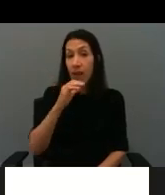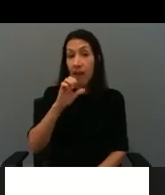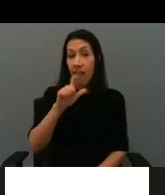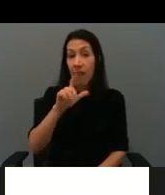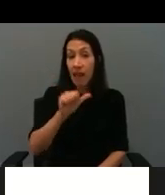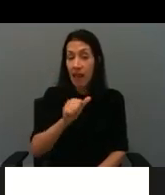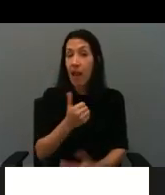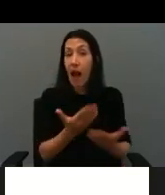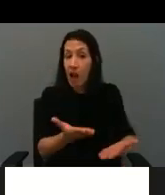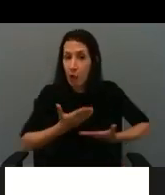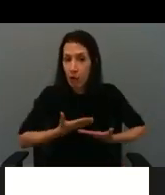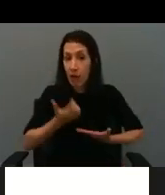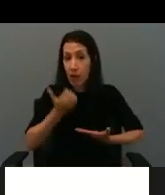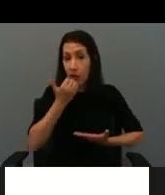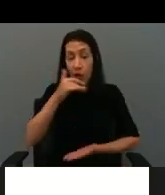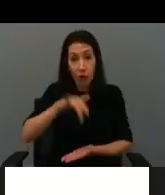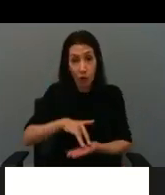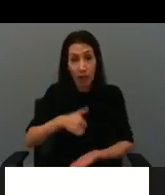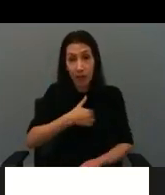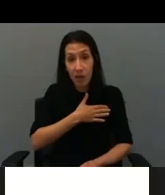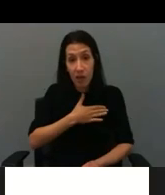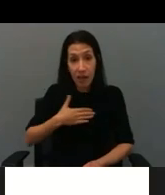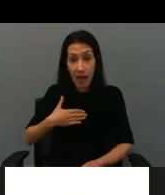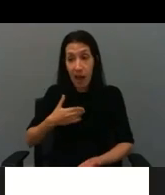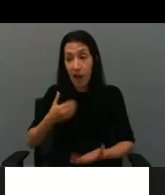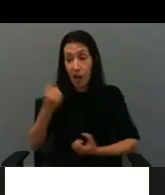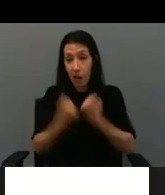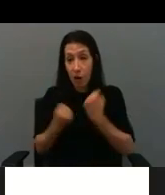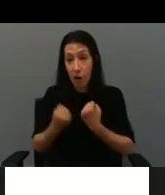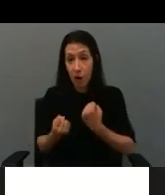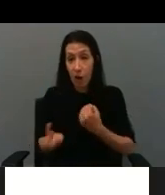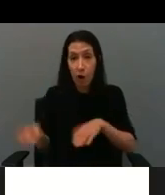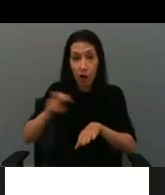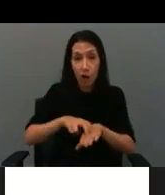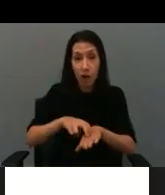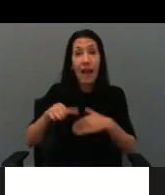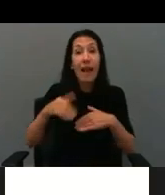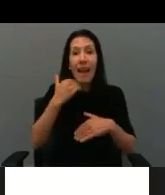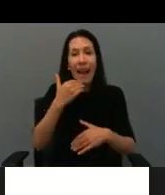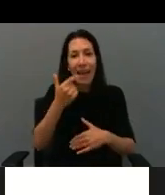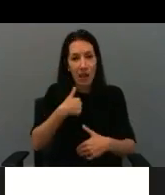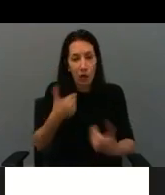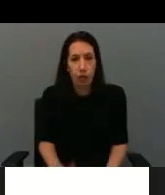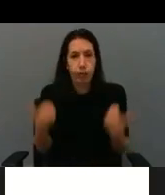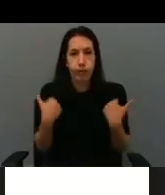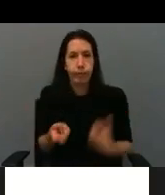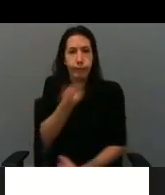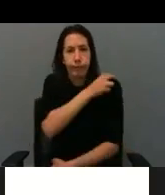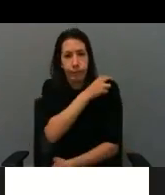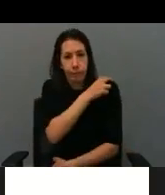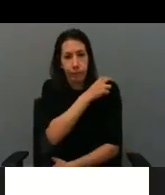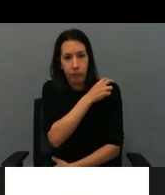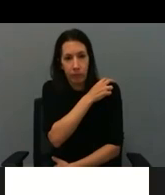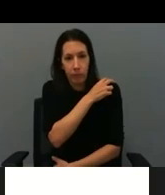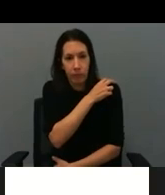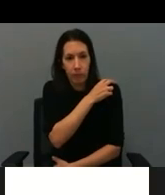porque yo cuando la metíamos a cargar el coche, casi la metía yo cargándola, un hilo, o la sacaba de